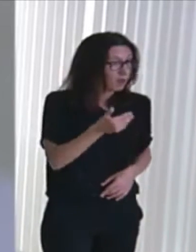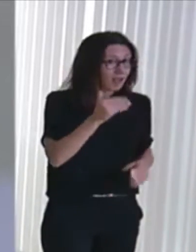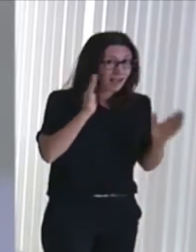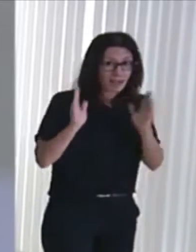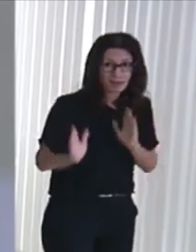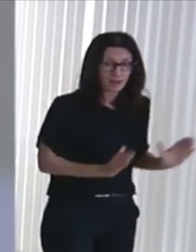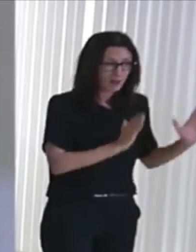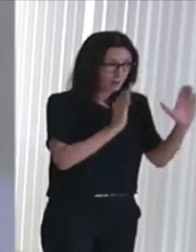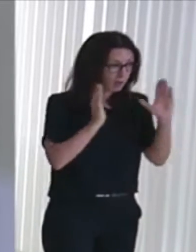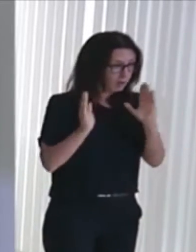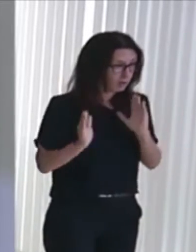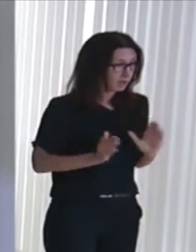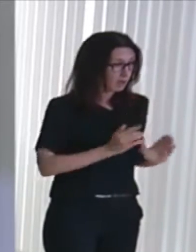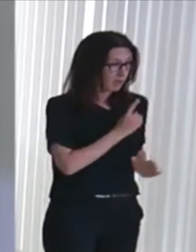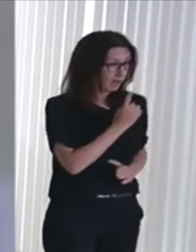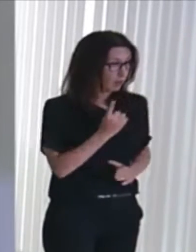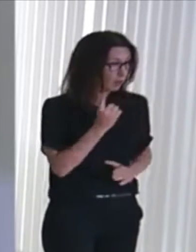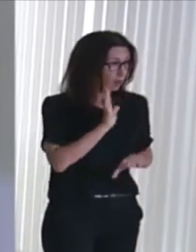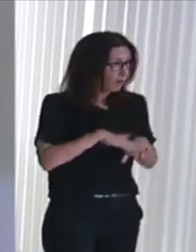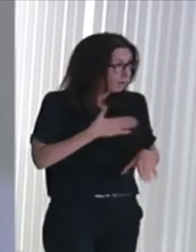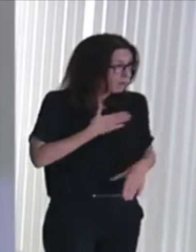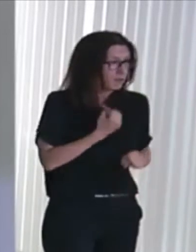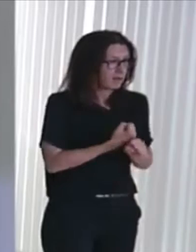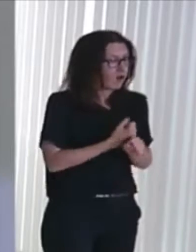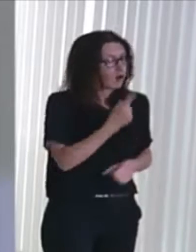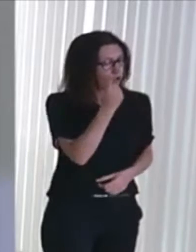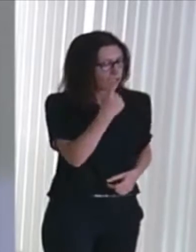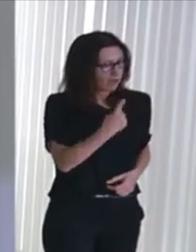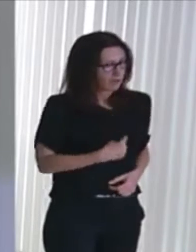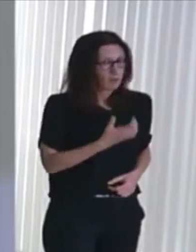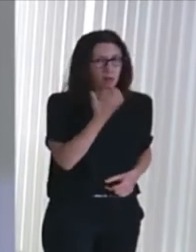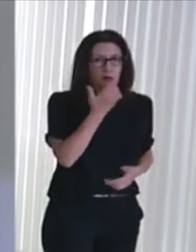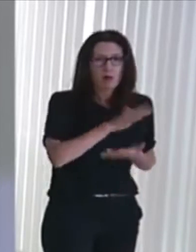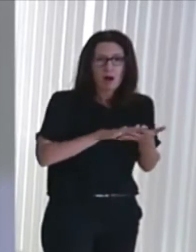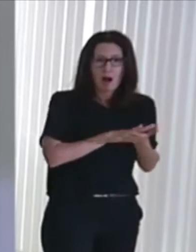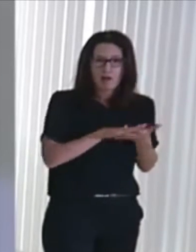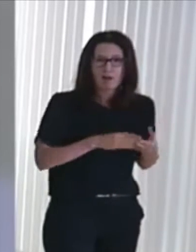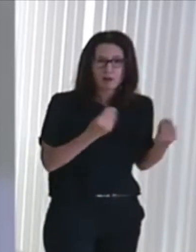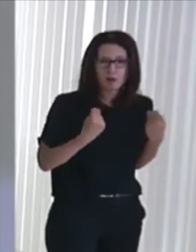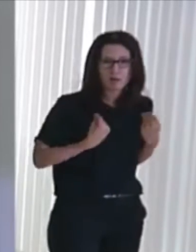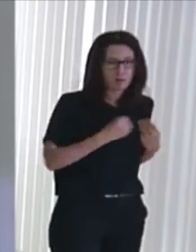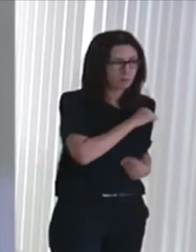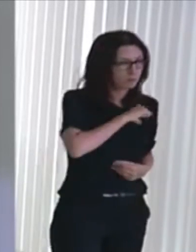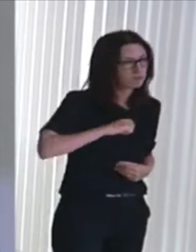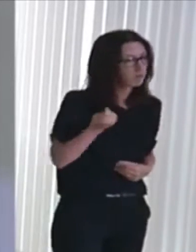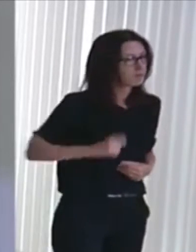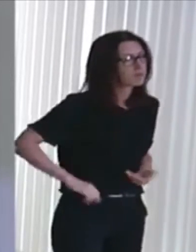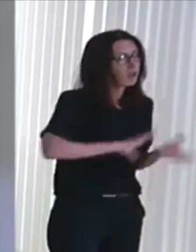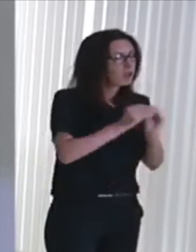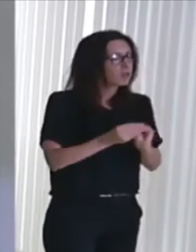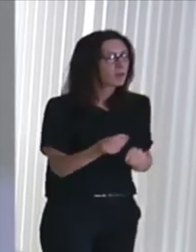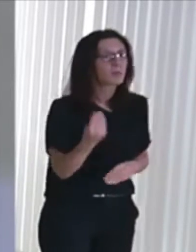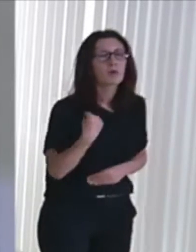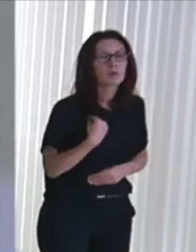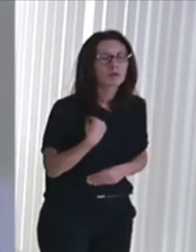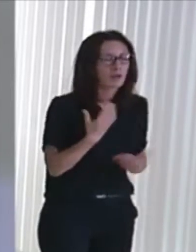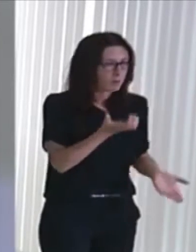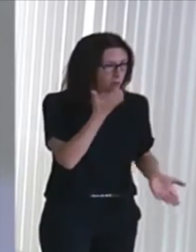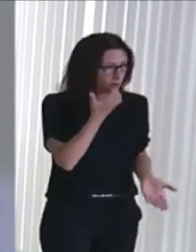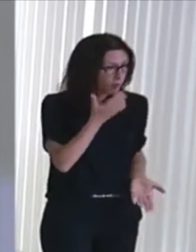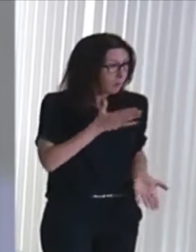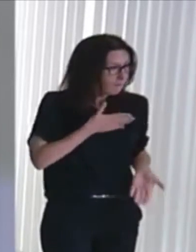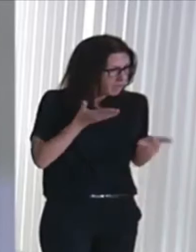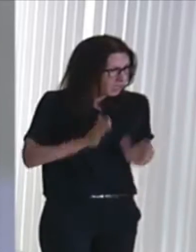etapa en tu trabajo. En un tema de conciliación me hablaba, me decían, oye, ¿y cómo concilio yo con mi